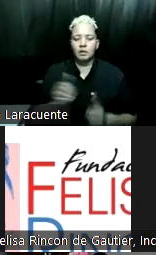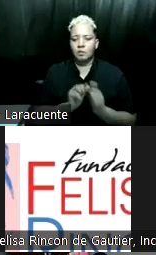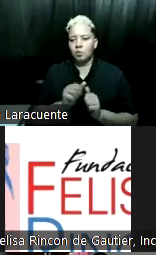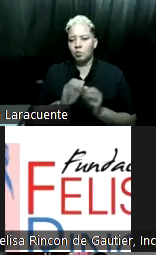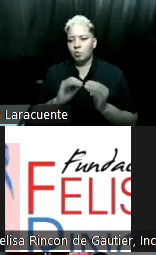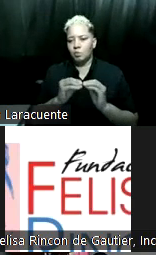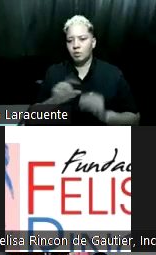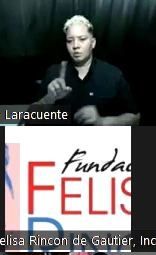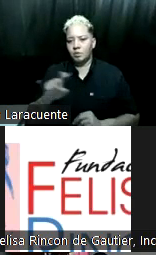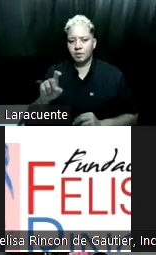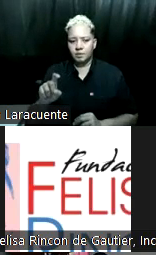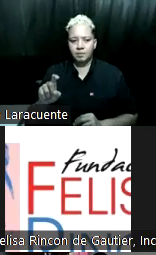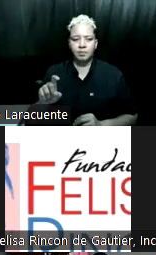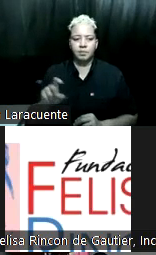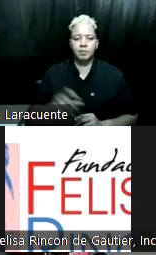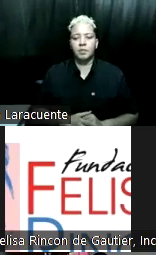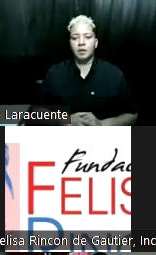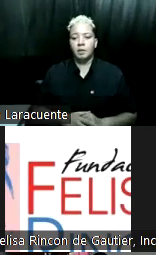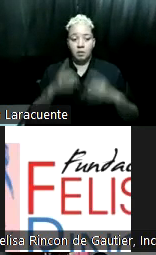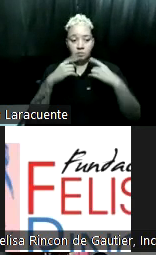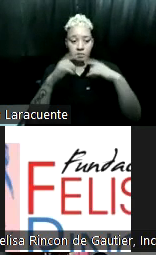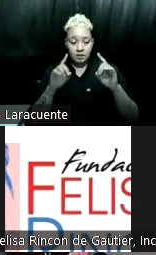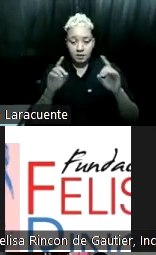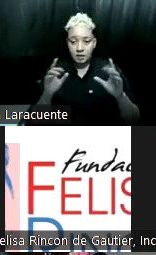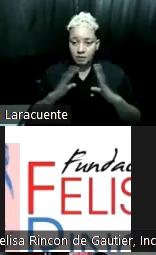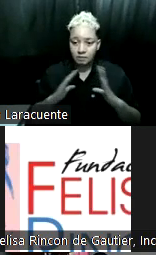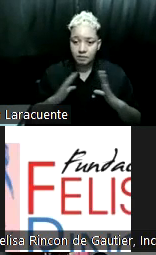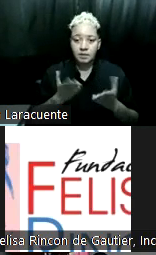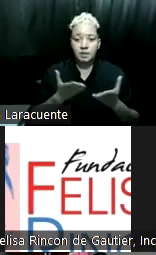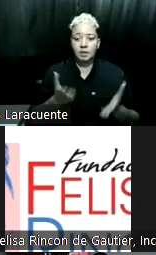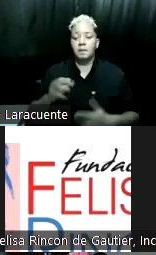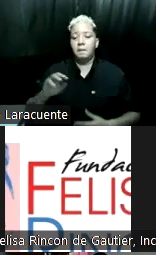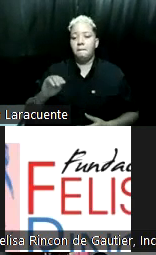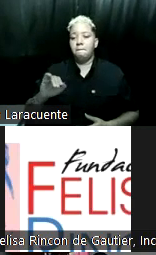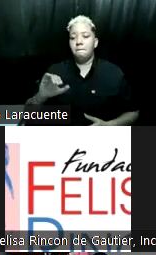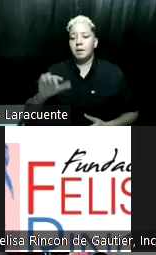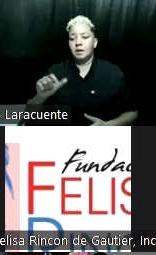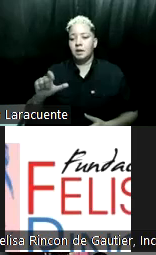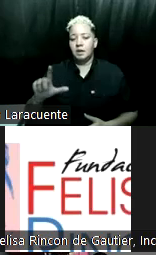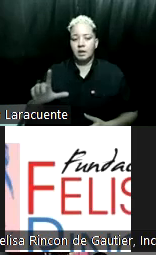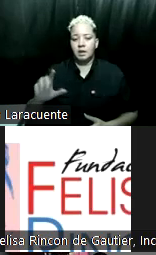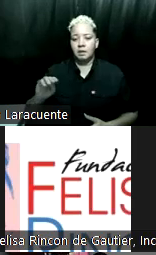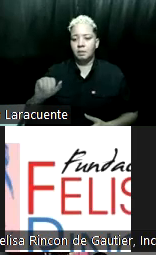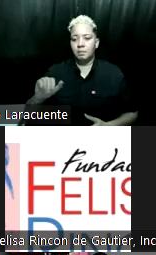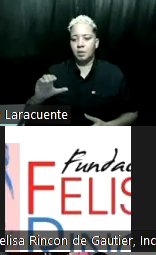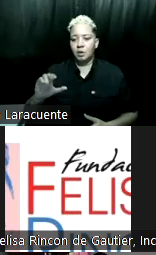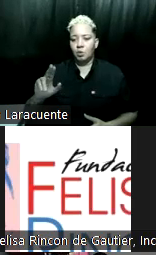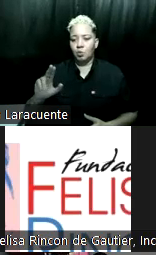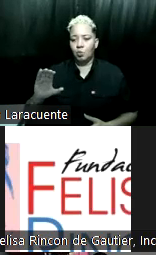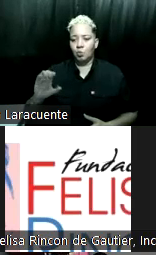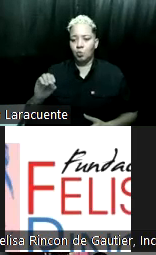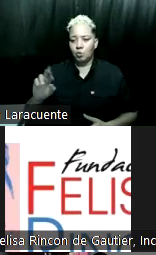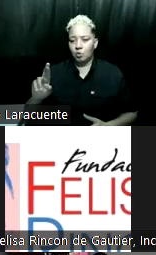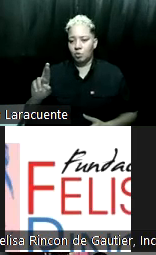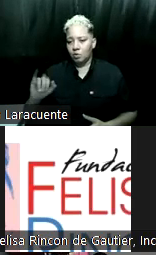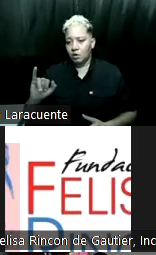el éxito del hipismo puertorriqueño no se queda ahí, pues Miguel Macuco Rivera, a mano izquierda, a